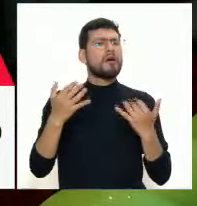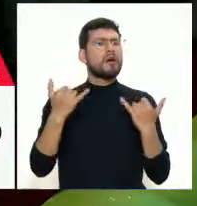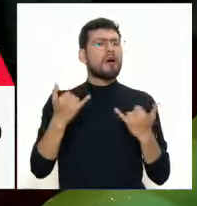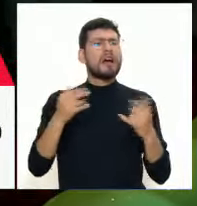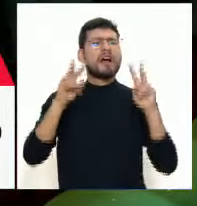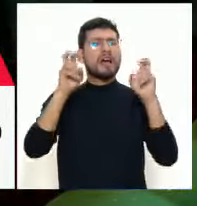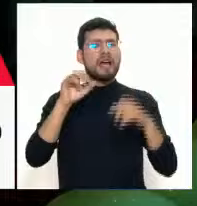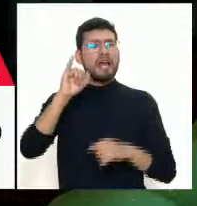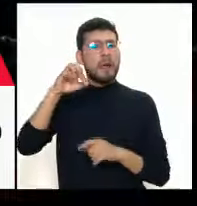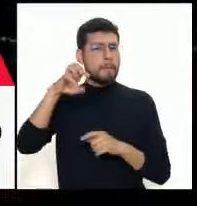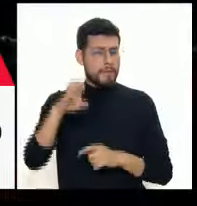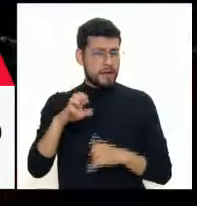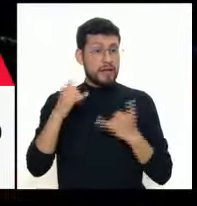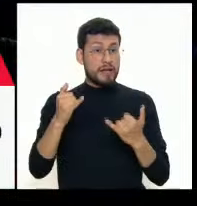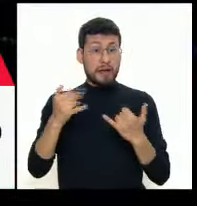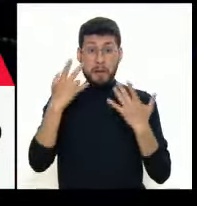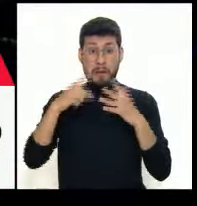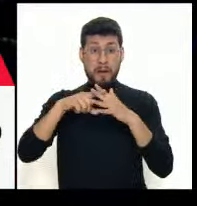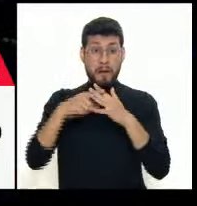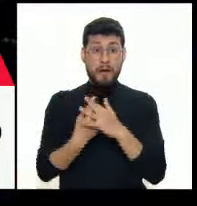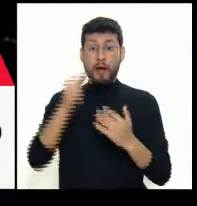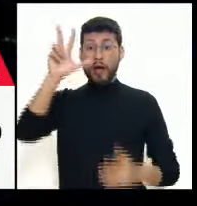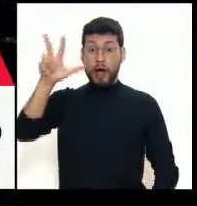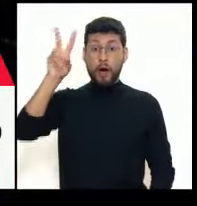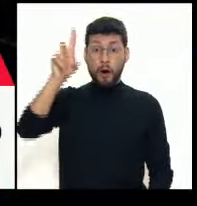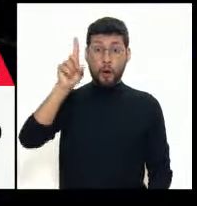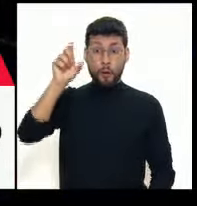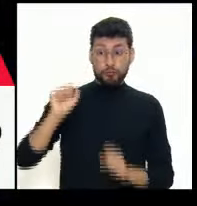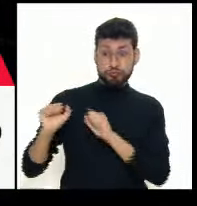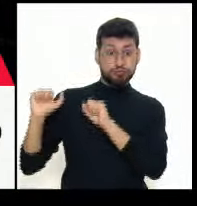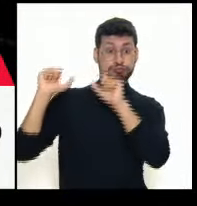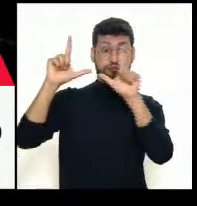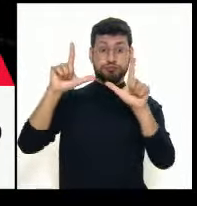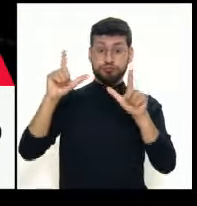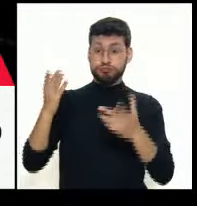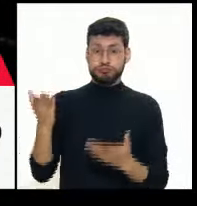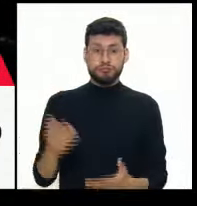canal IP. Y de esta manera se inicia el lanzamiento.